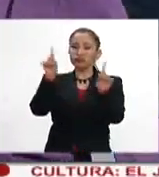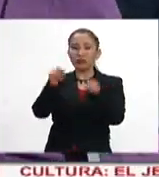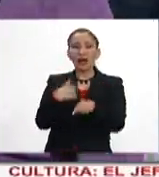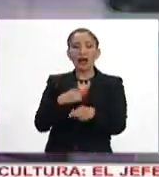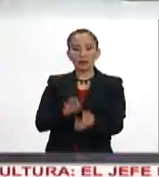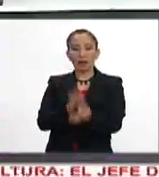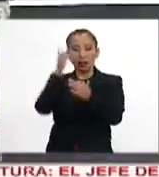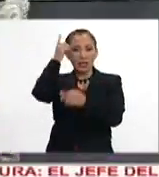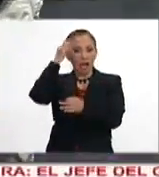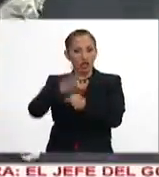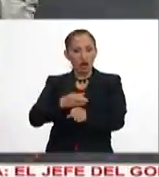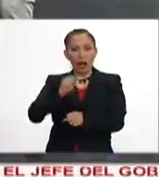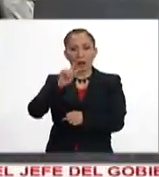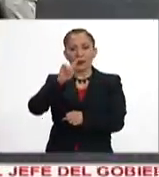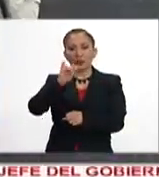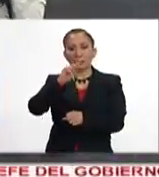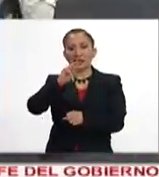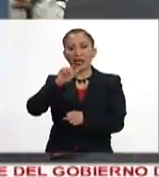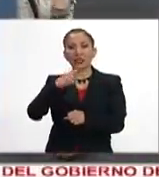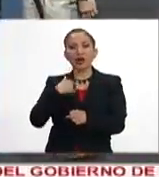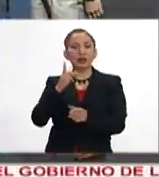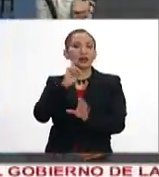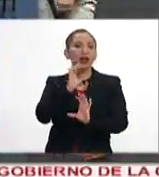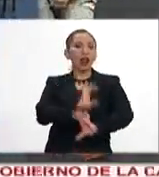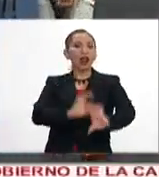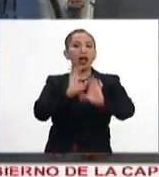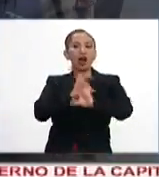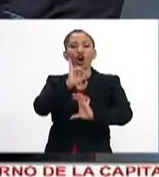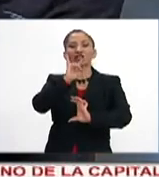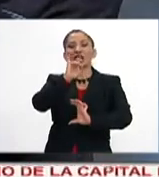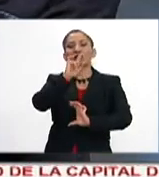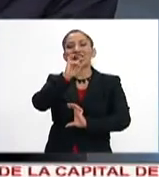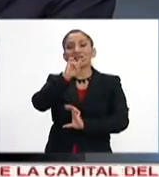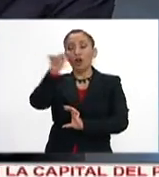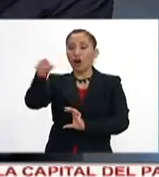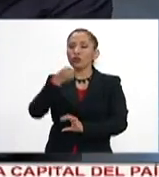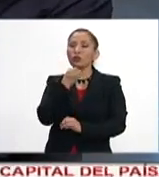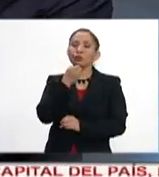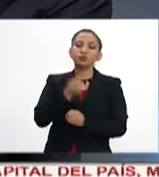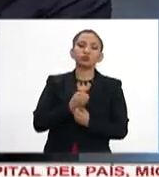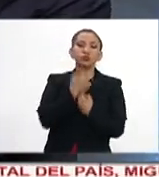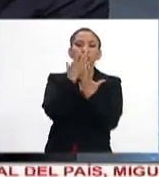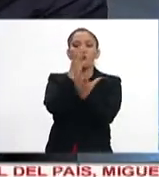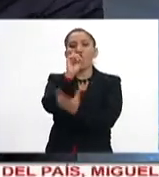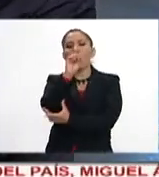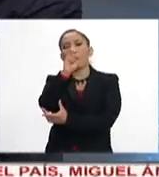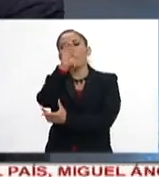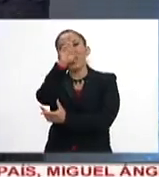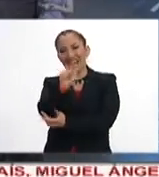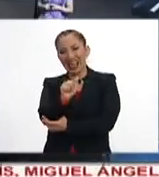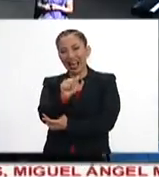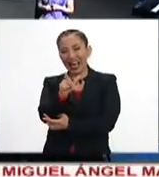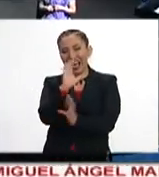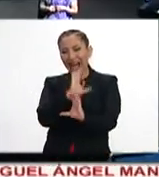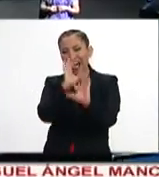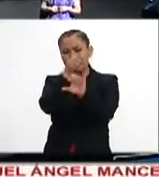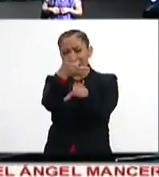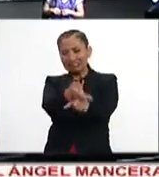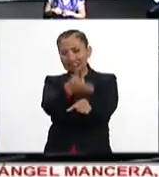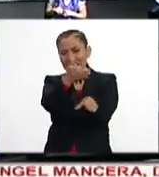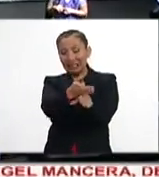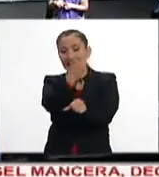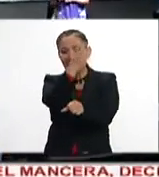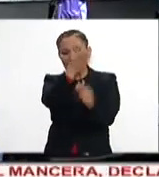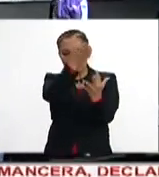Alberto Villarreal y concertadora de José Luis Castillo. Se trata de una ópera bufa, una ópera chistosa en